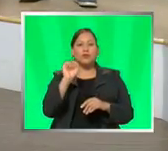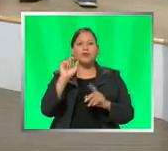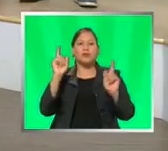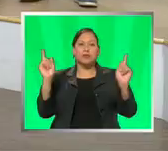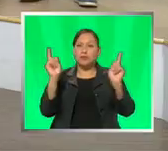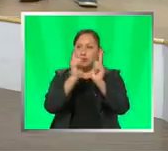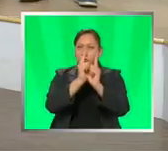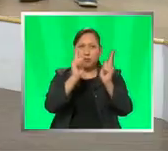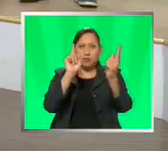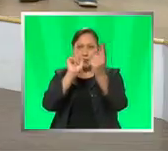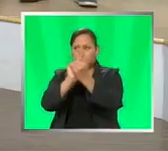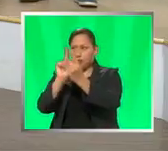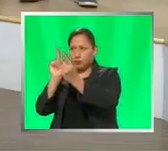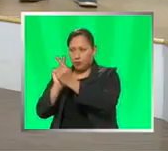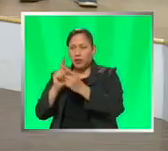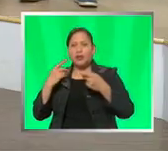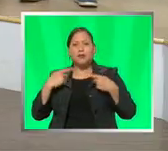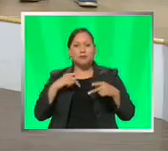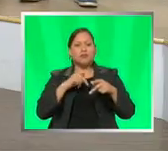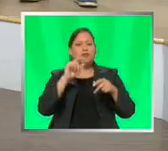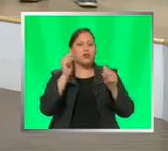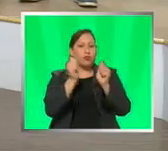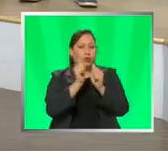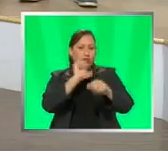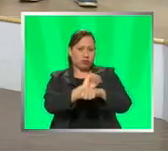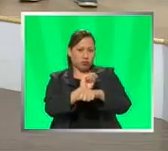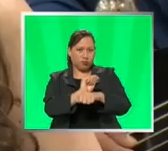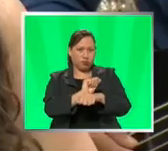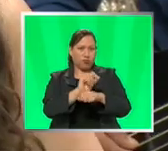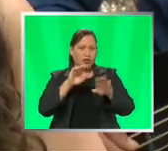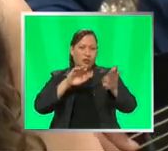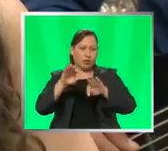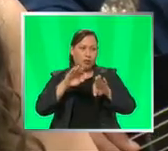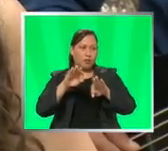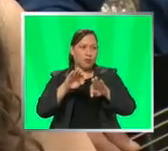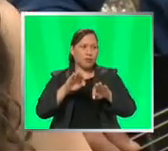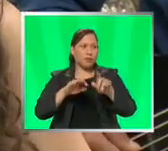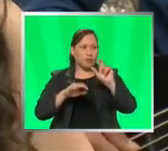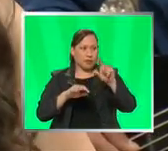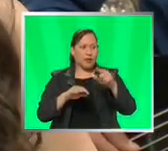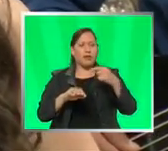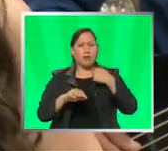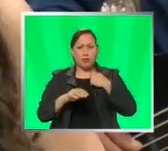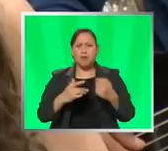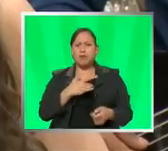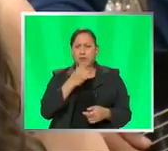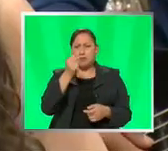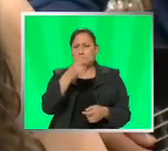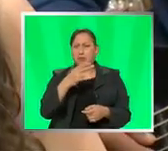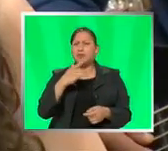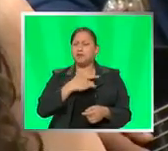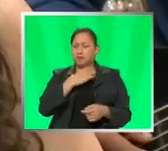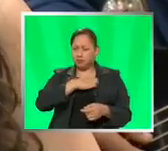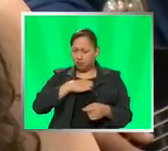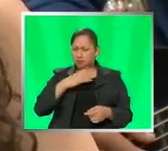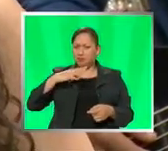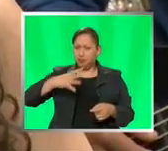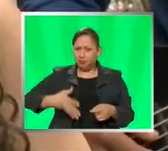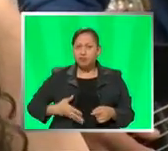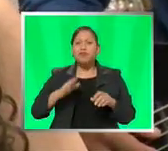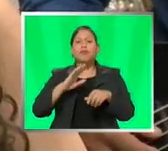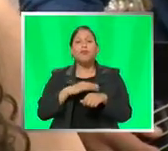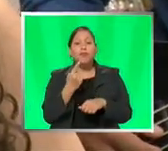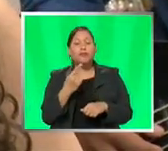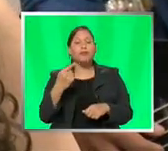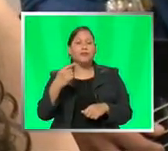personajes maravillosos en el espectáculo, en el trabajo actoral. Me siento afortunada porque, bueno,